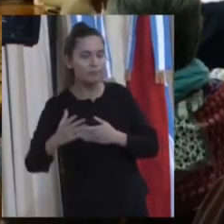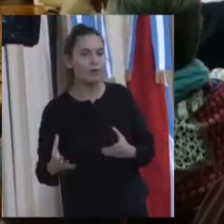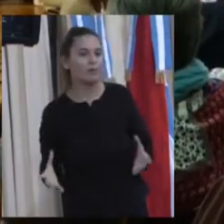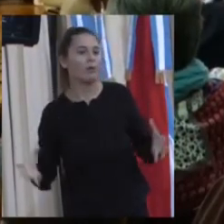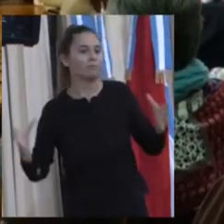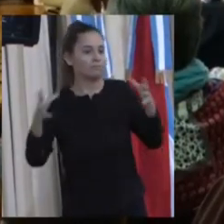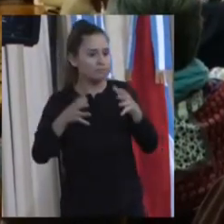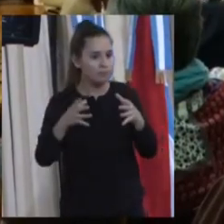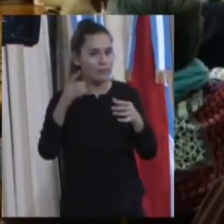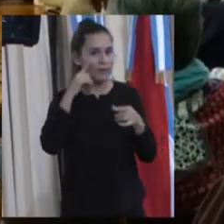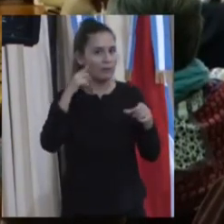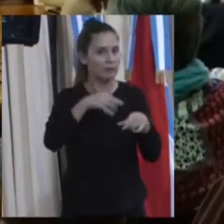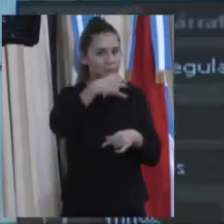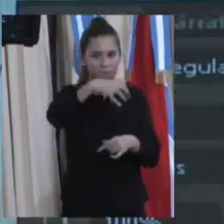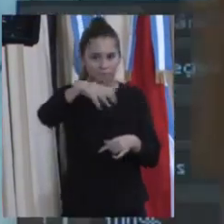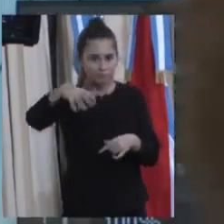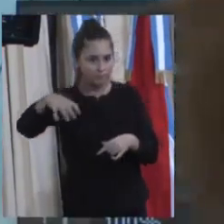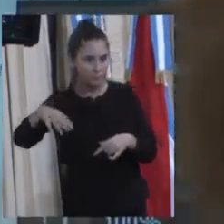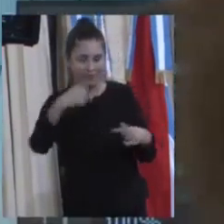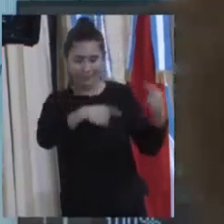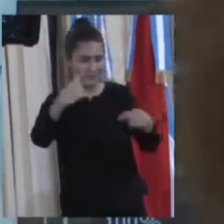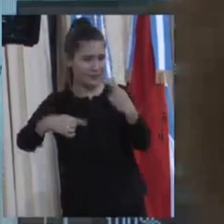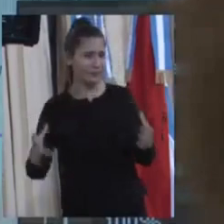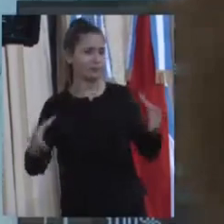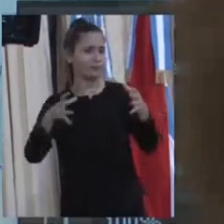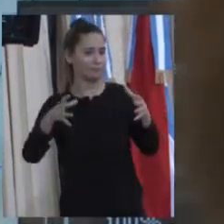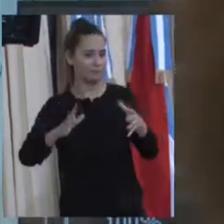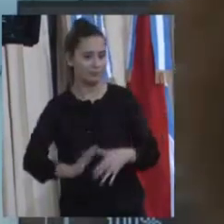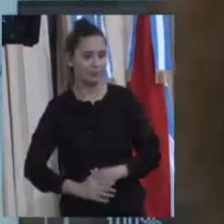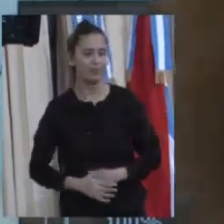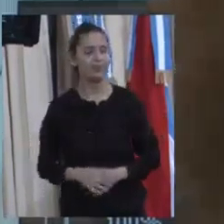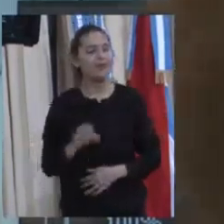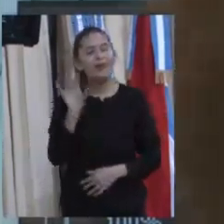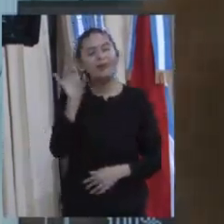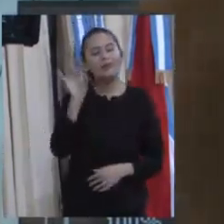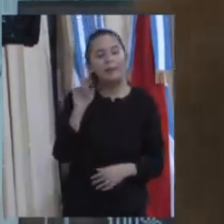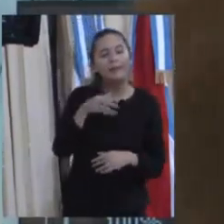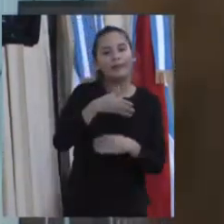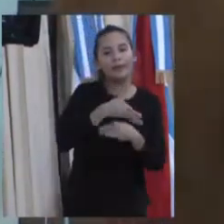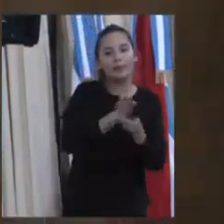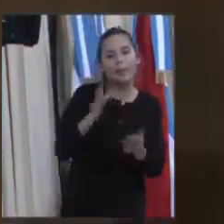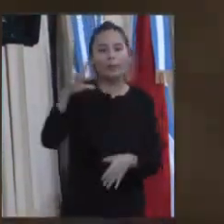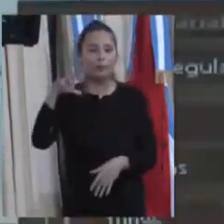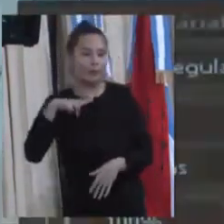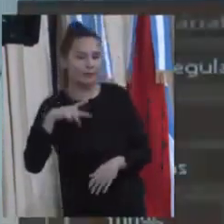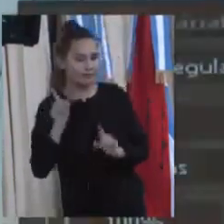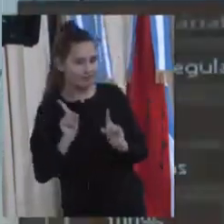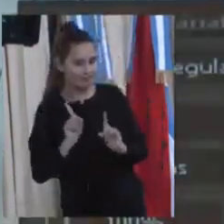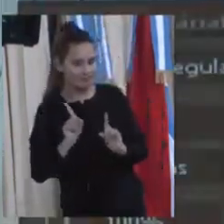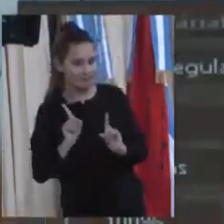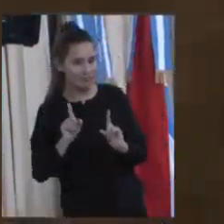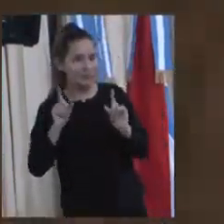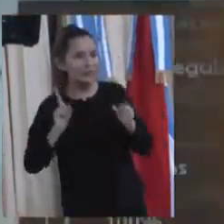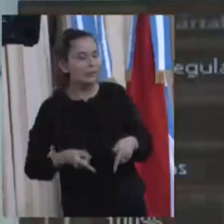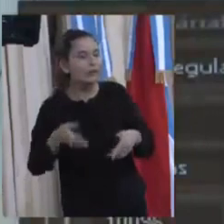de instituciones fuertemente diferenciadas, no solamente por lo público y lo privado, sino por